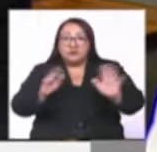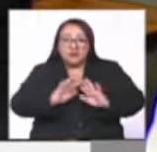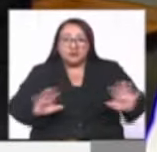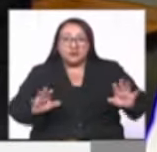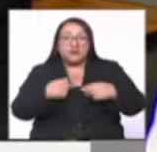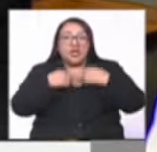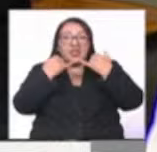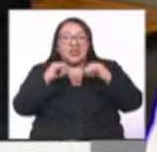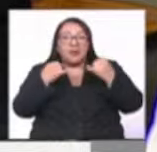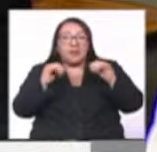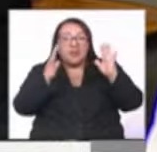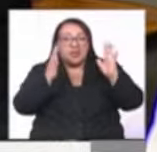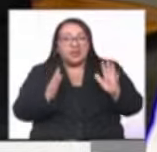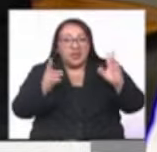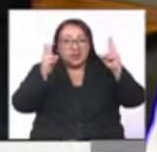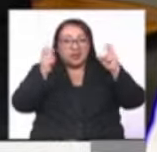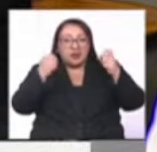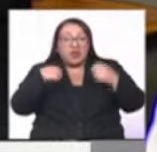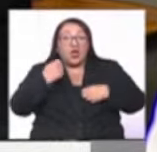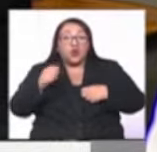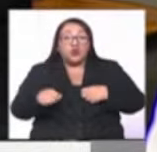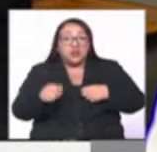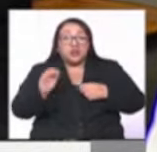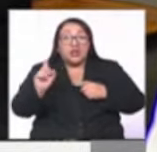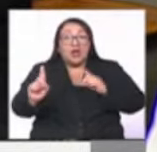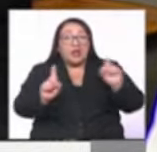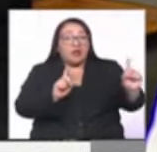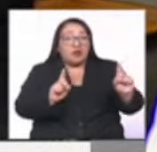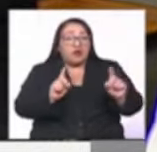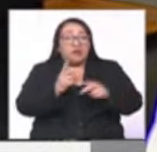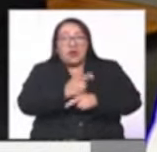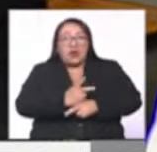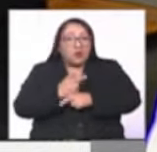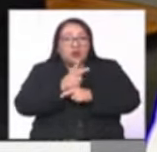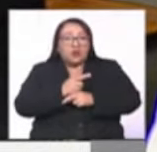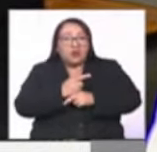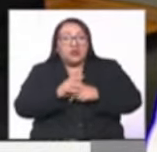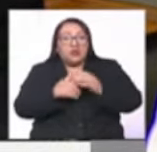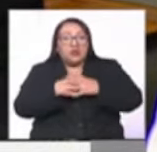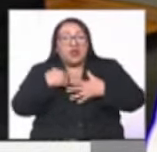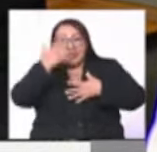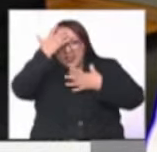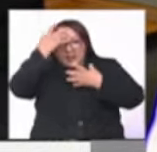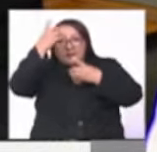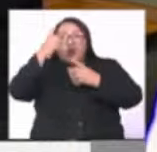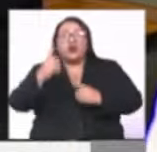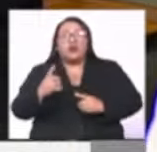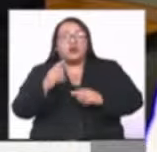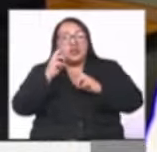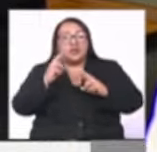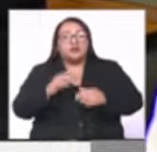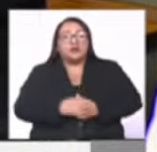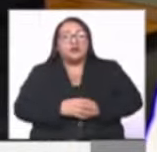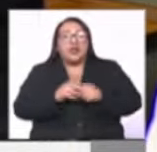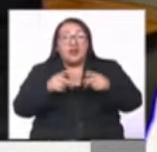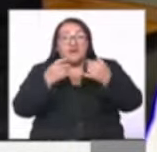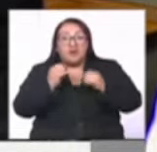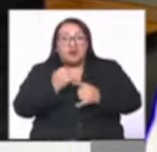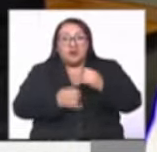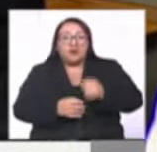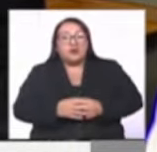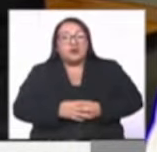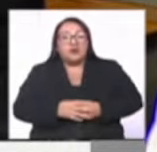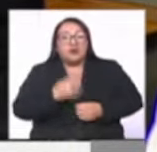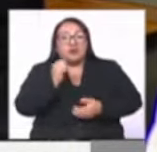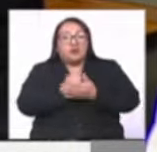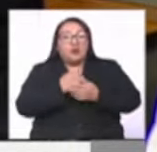independencia del sistema de justicia y para la preservación de la Democracia el informe final final